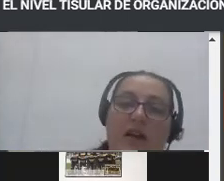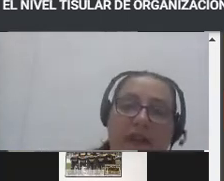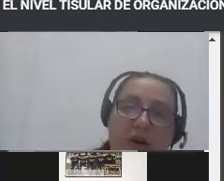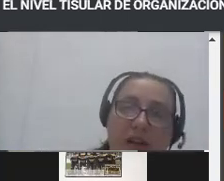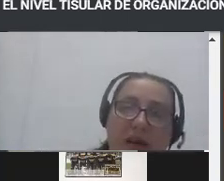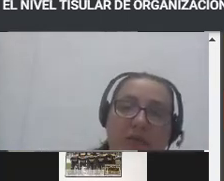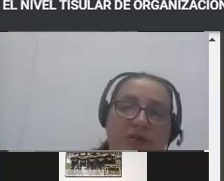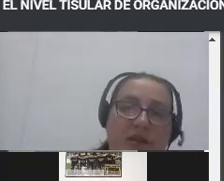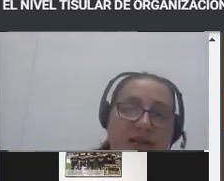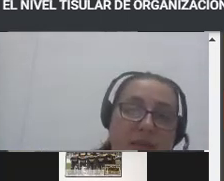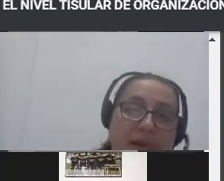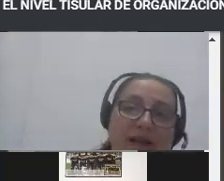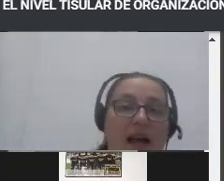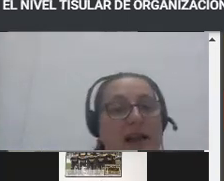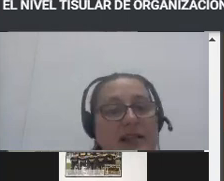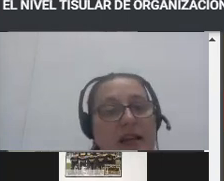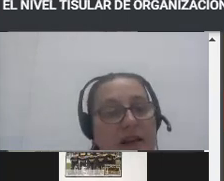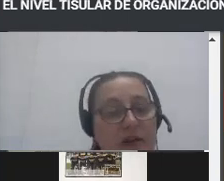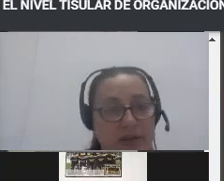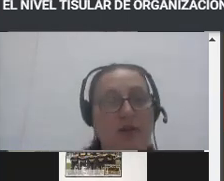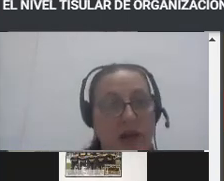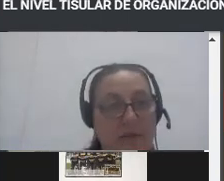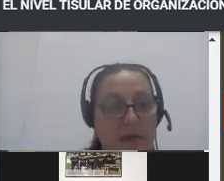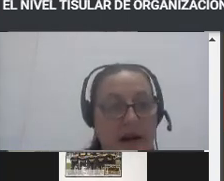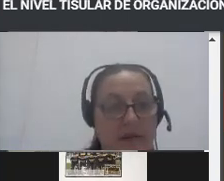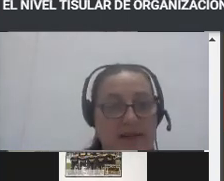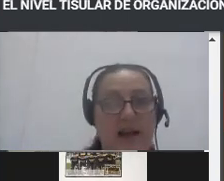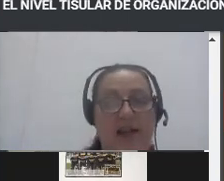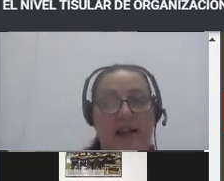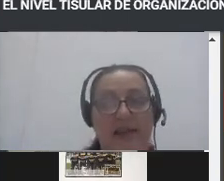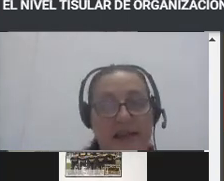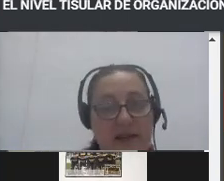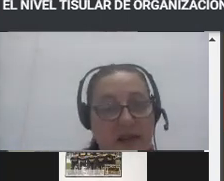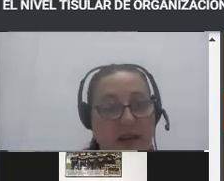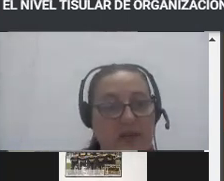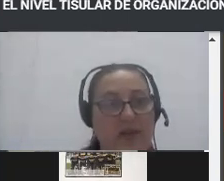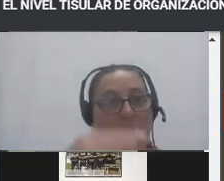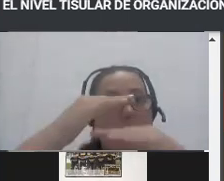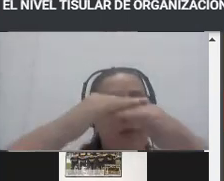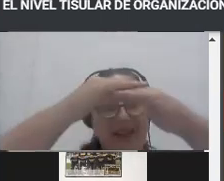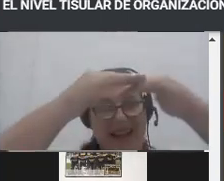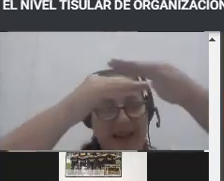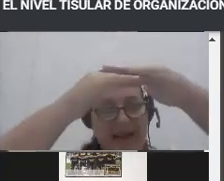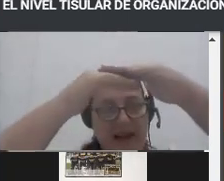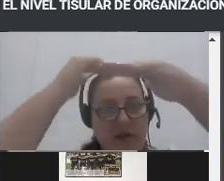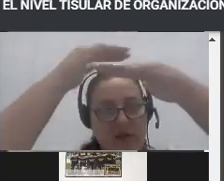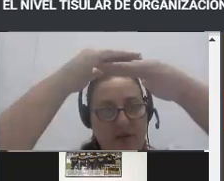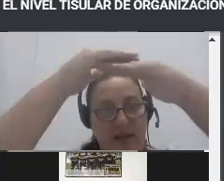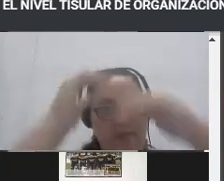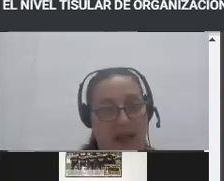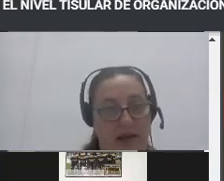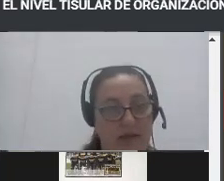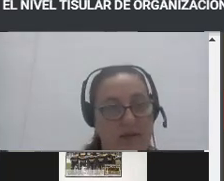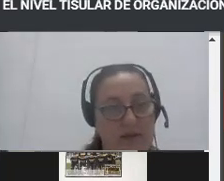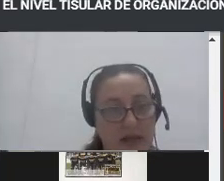Entonces, denominamos simples aquellas que están en contacto con la membrana basal y estratificados cuando hay estratos